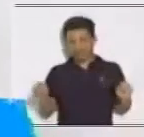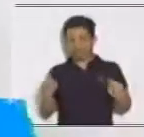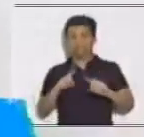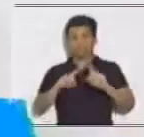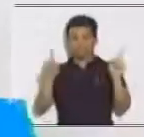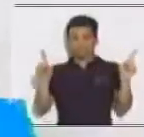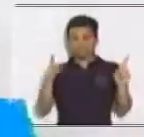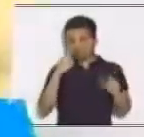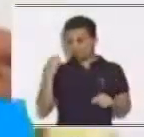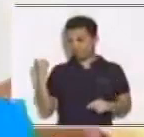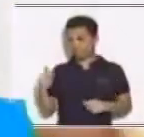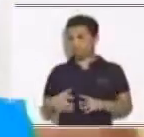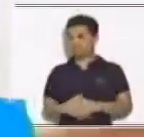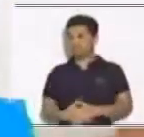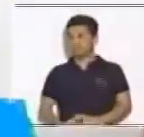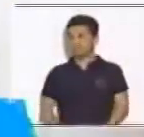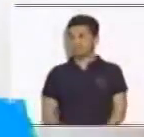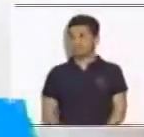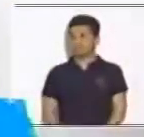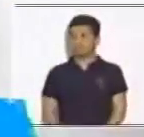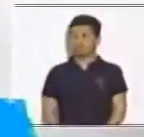Construyámoslo.